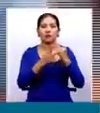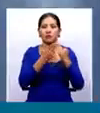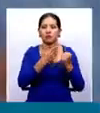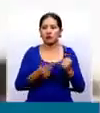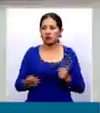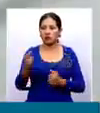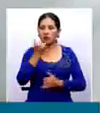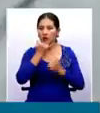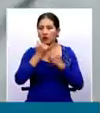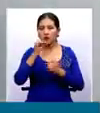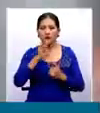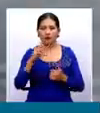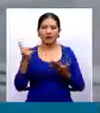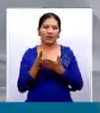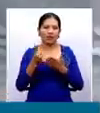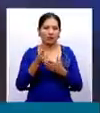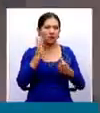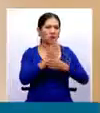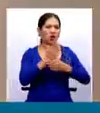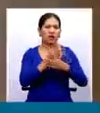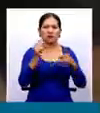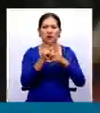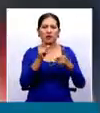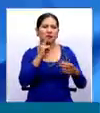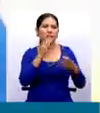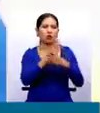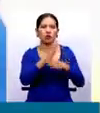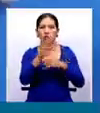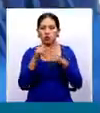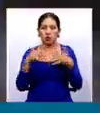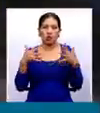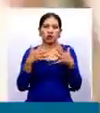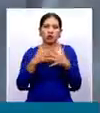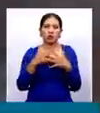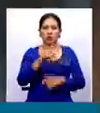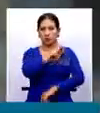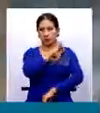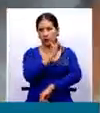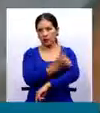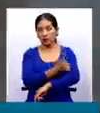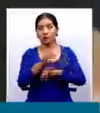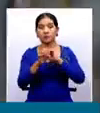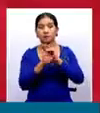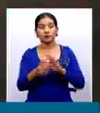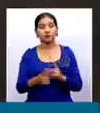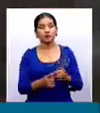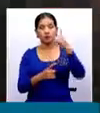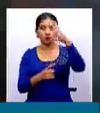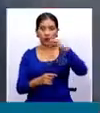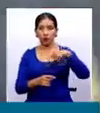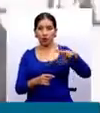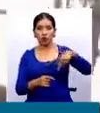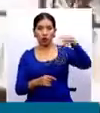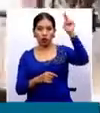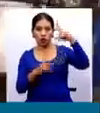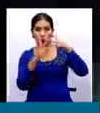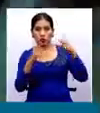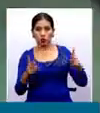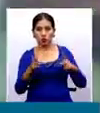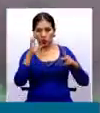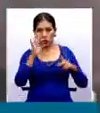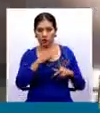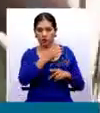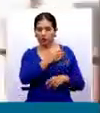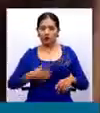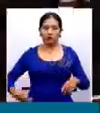manera continua estén amedrentando también algunas autoridades. Pasó con uno de los dirigentes del norte de Potosí, el ex Curajmalcu, el